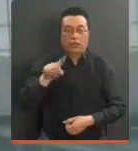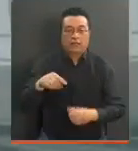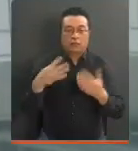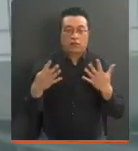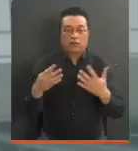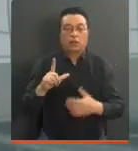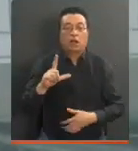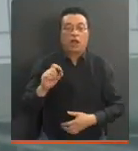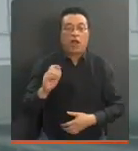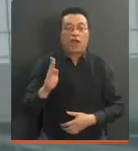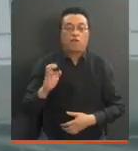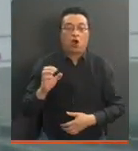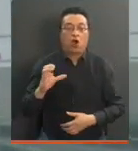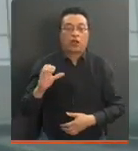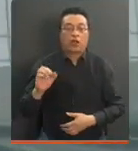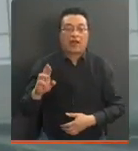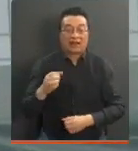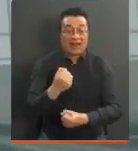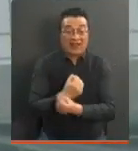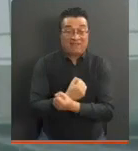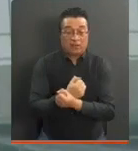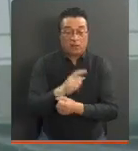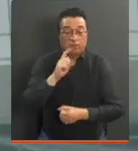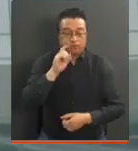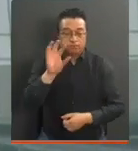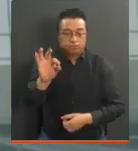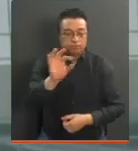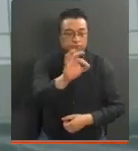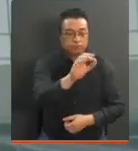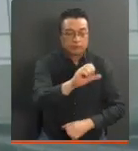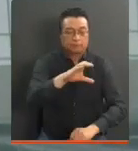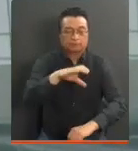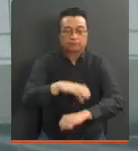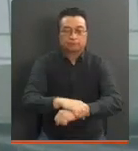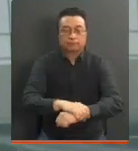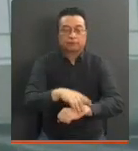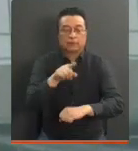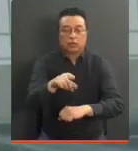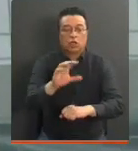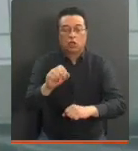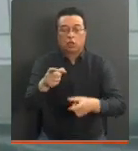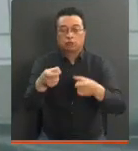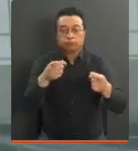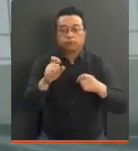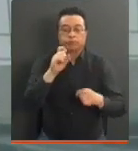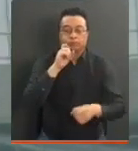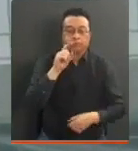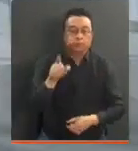Carabineros para identificar y detener al o los pistoleros.